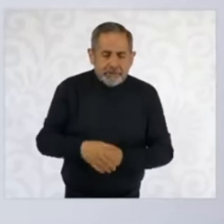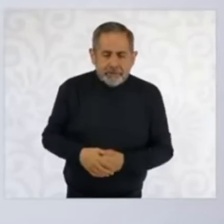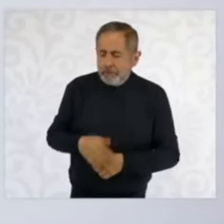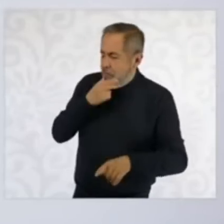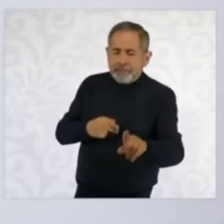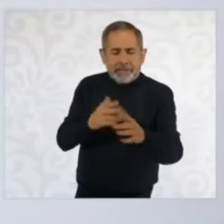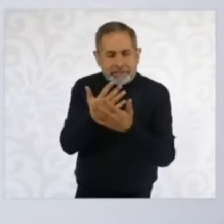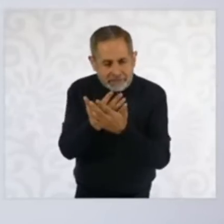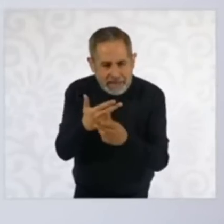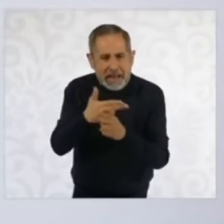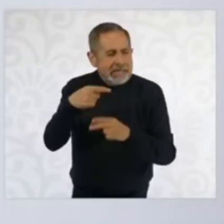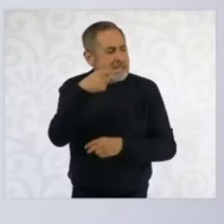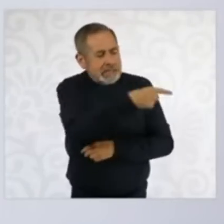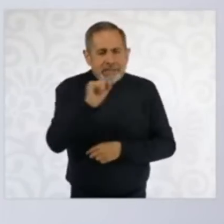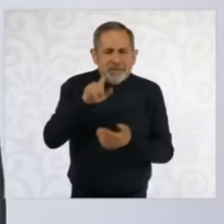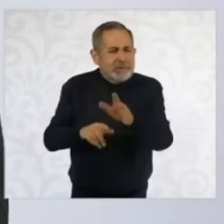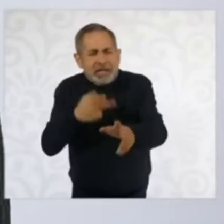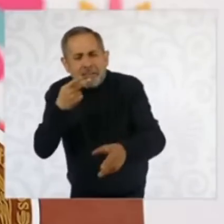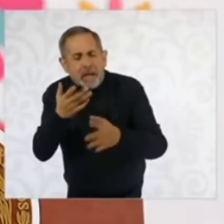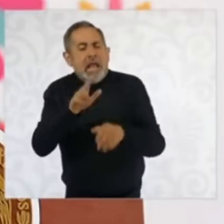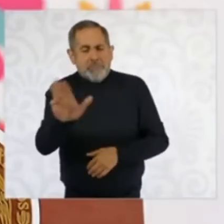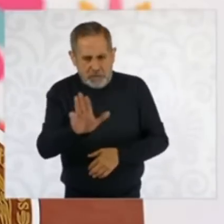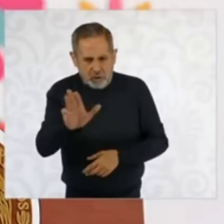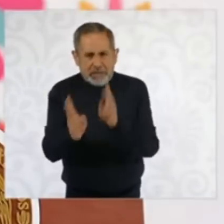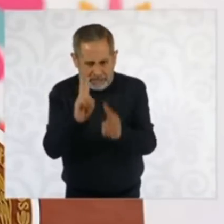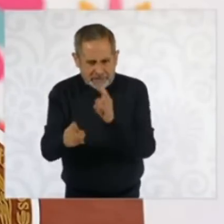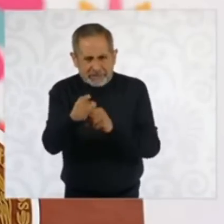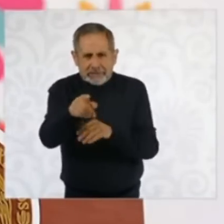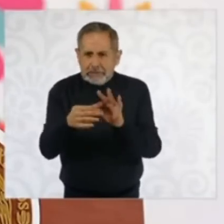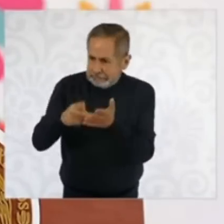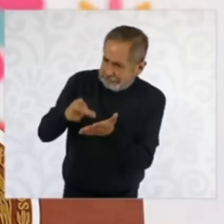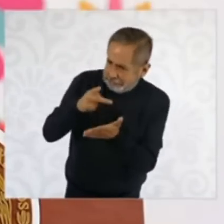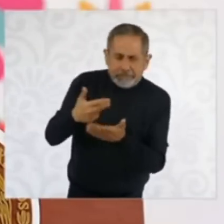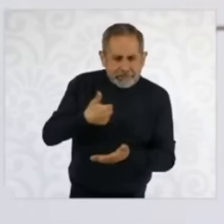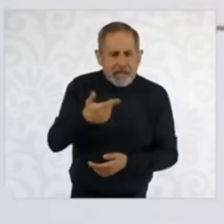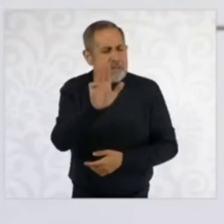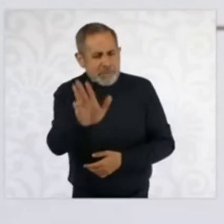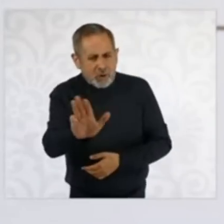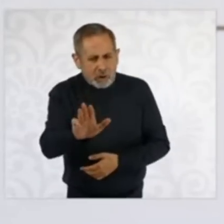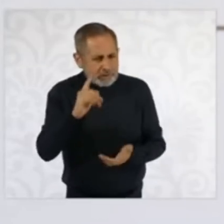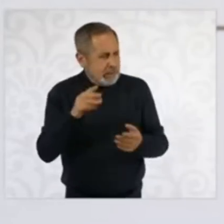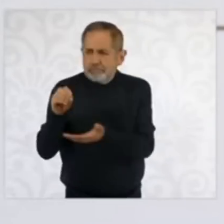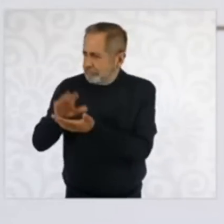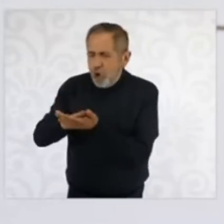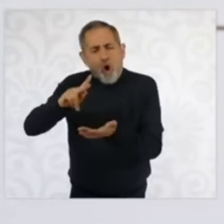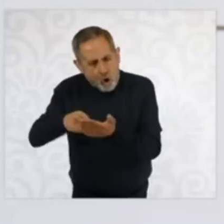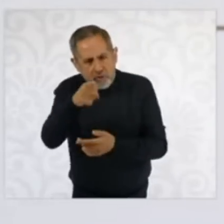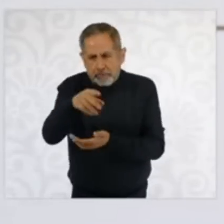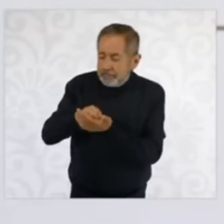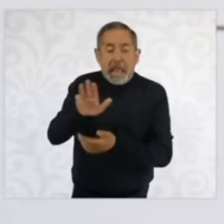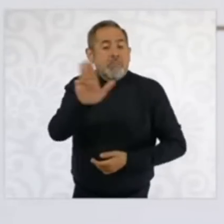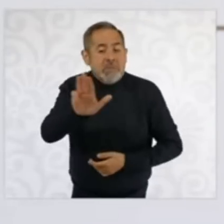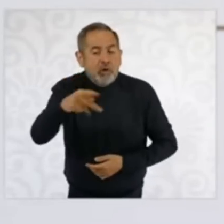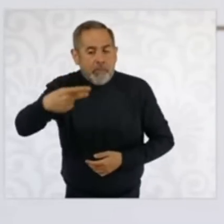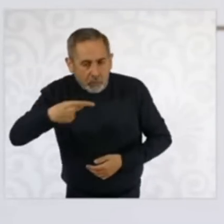esperar a la decisión de la Corte. Sea, usted también ¿Por qué no hablamos el miércoles de esto? Pero vuelves a hacer la pregunta, ahí me vuelves a hacer la pregunta el